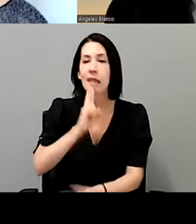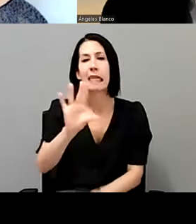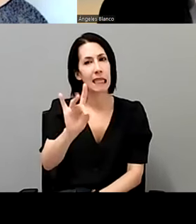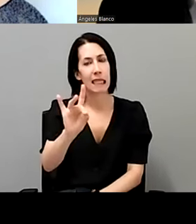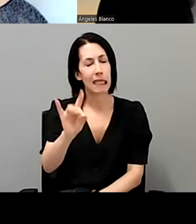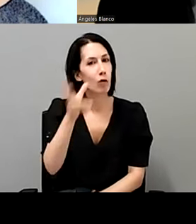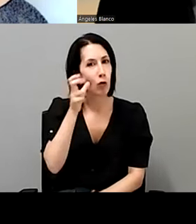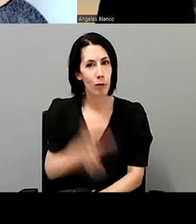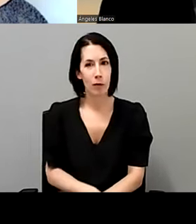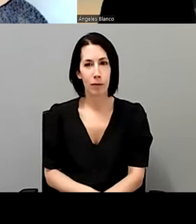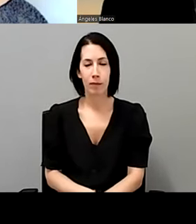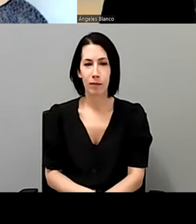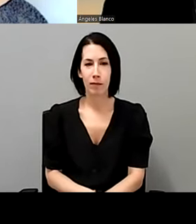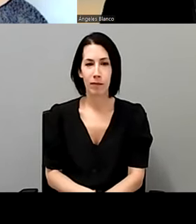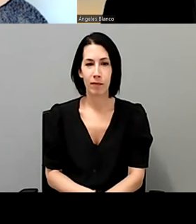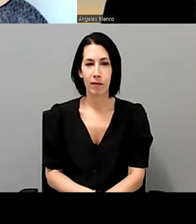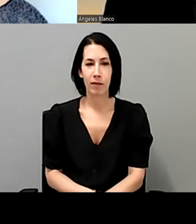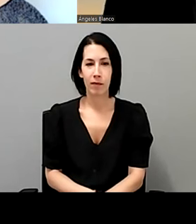supuesto.